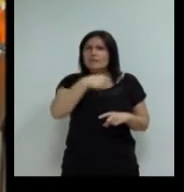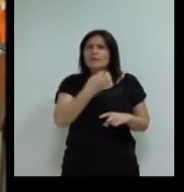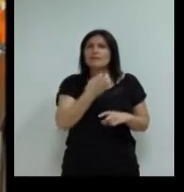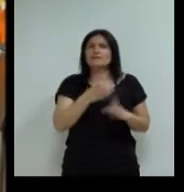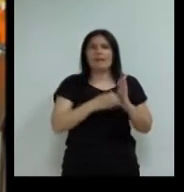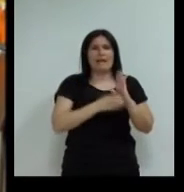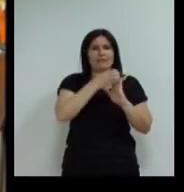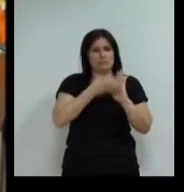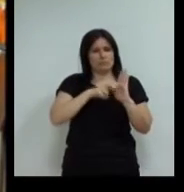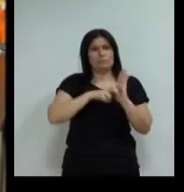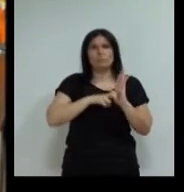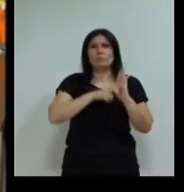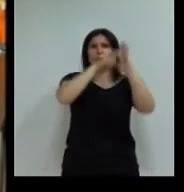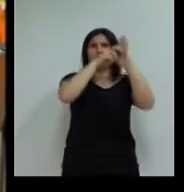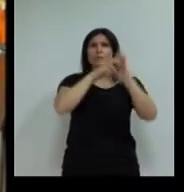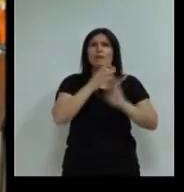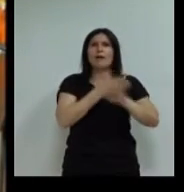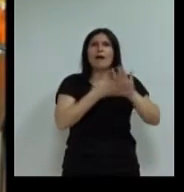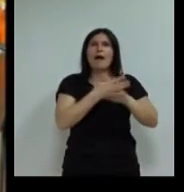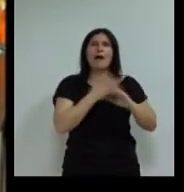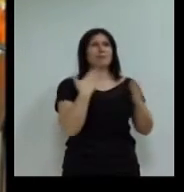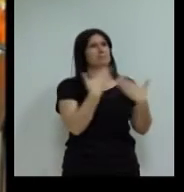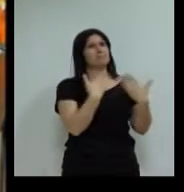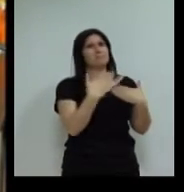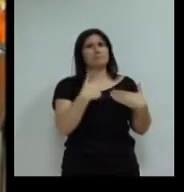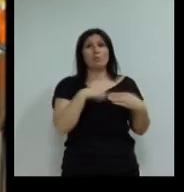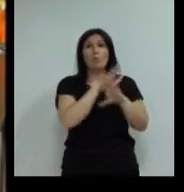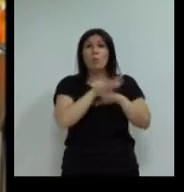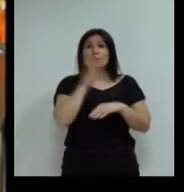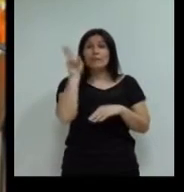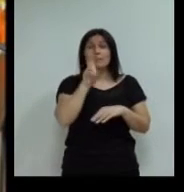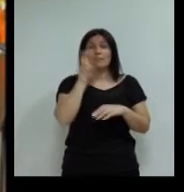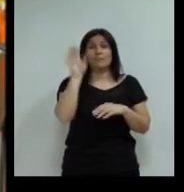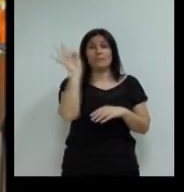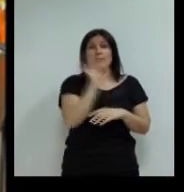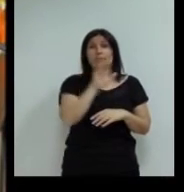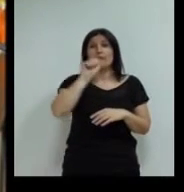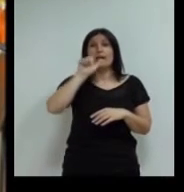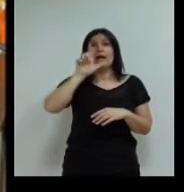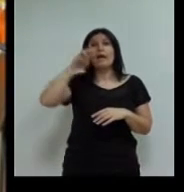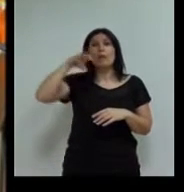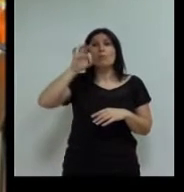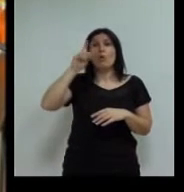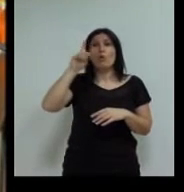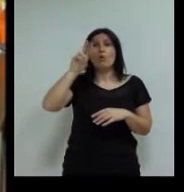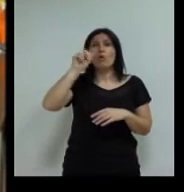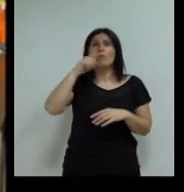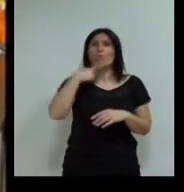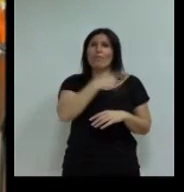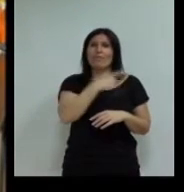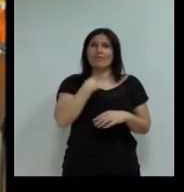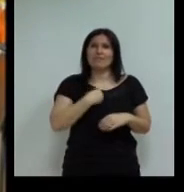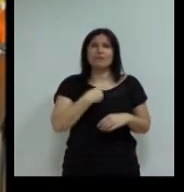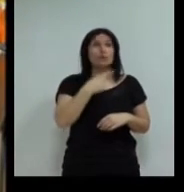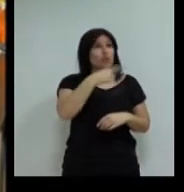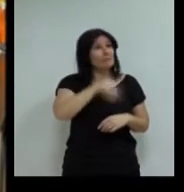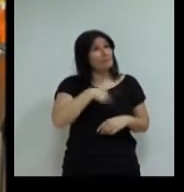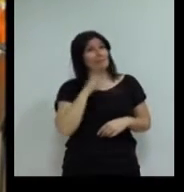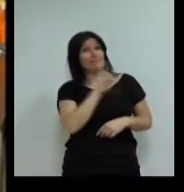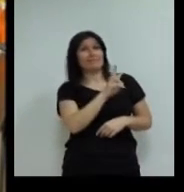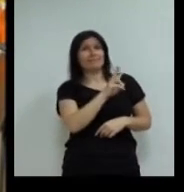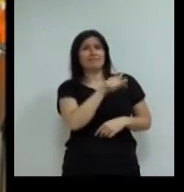en un ascensor y que alguien esté hablando de que ha visto la última película de Almodóvar y yo pueda decir, yo también? Eso es muy importante. Entonces,